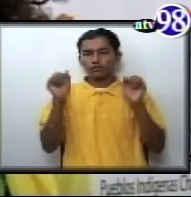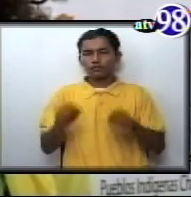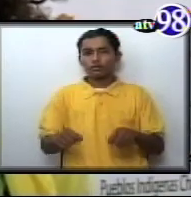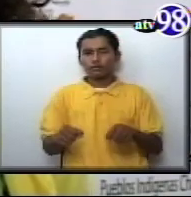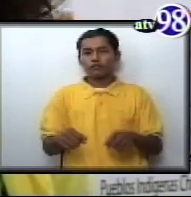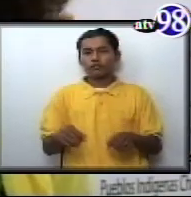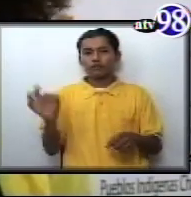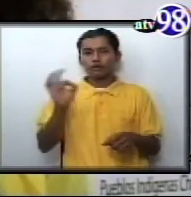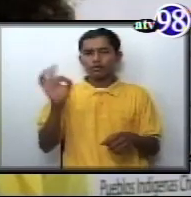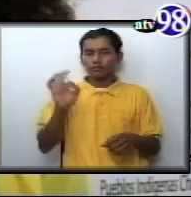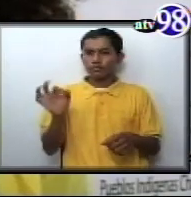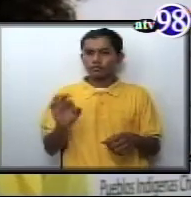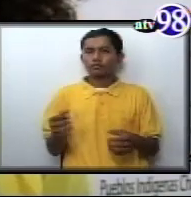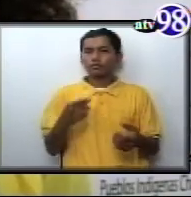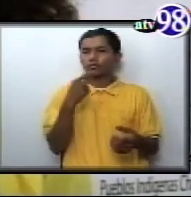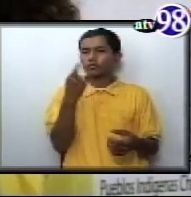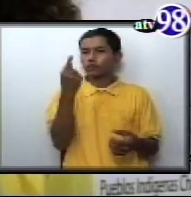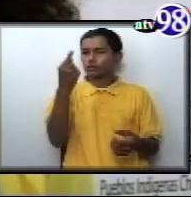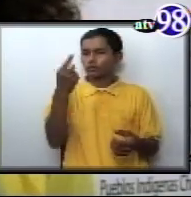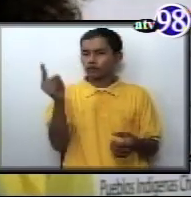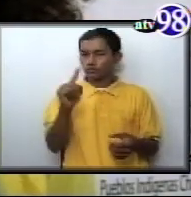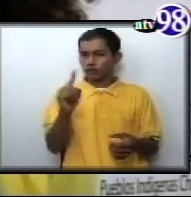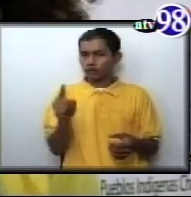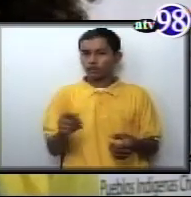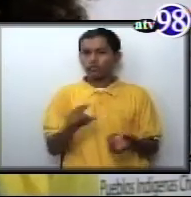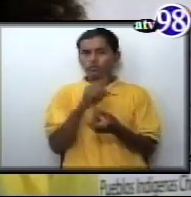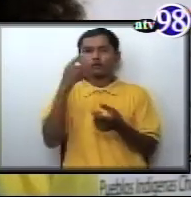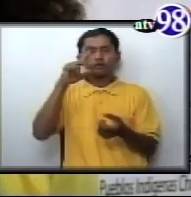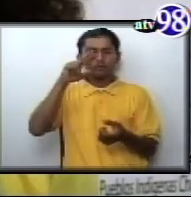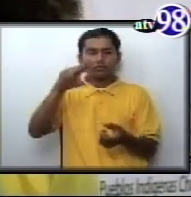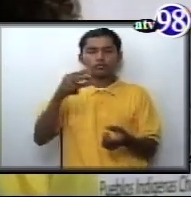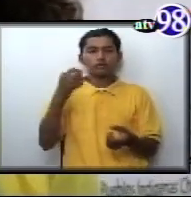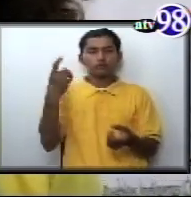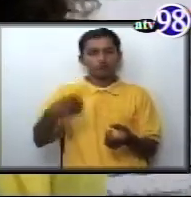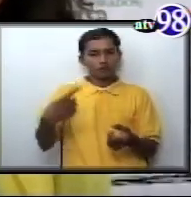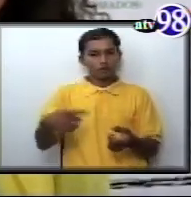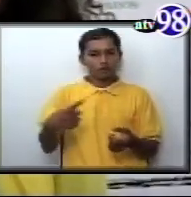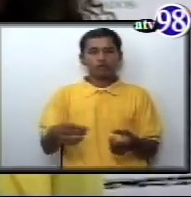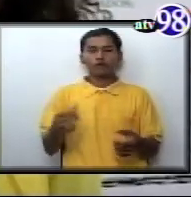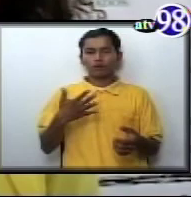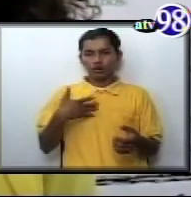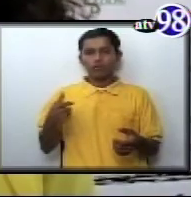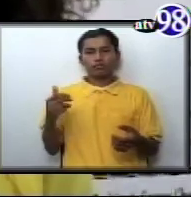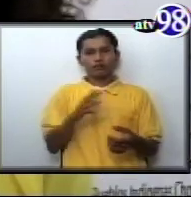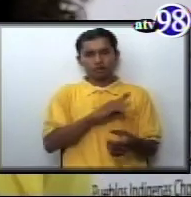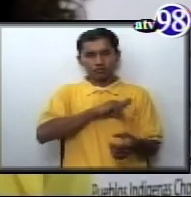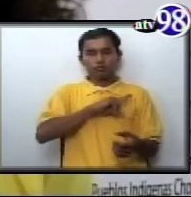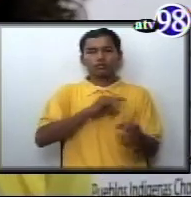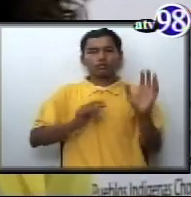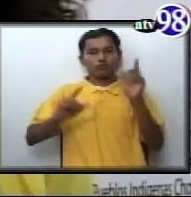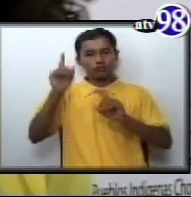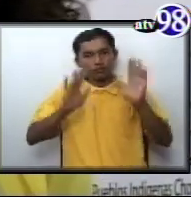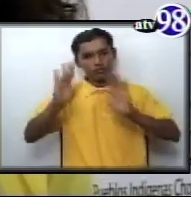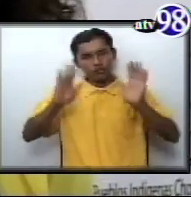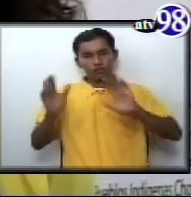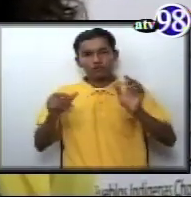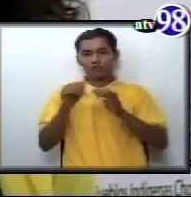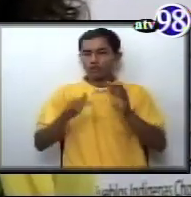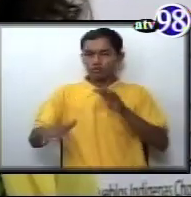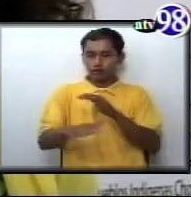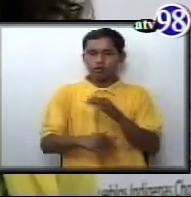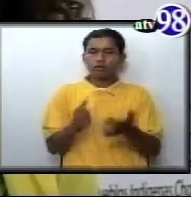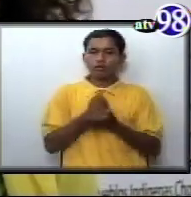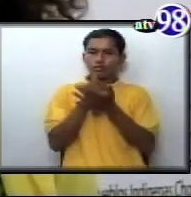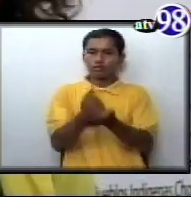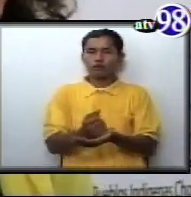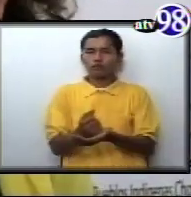una oportunidad no solamente para que se reconozcan esos derechos, sino que para que haya un debate en la sociedad que ayude al